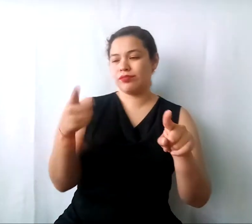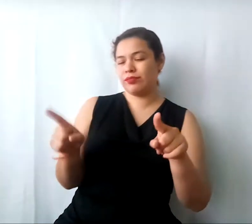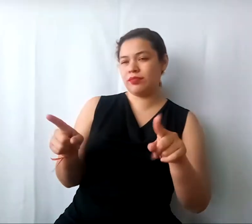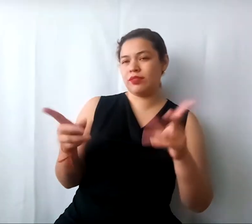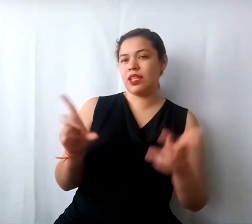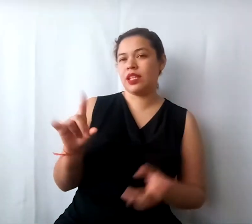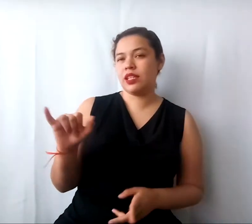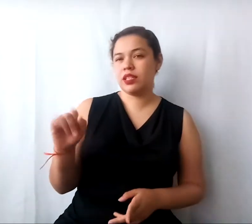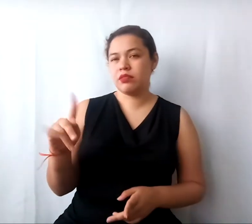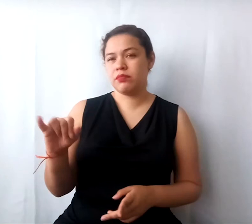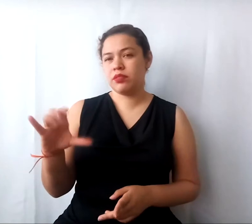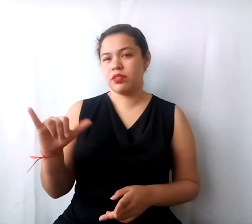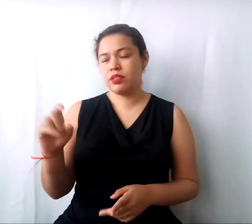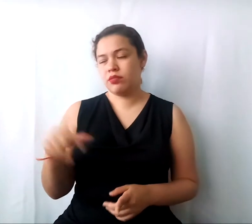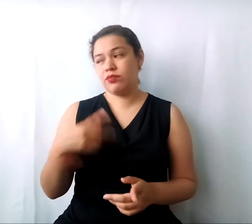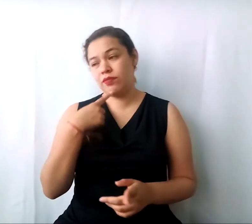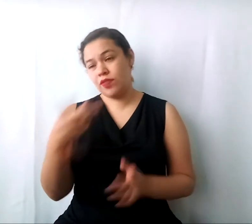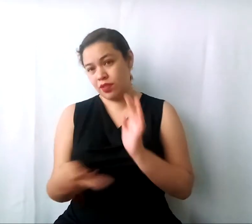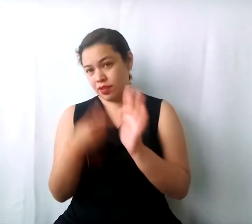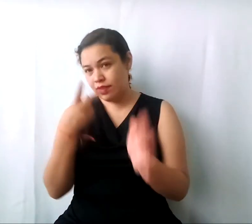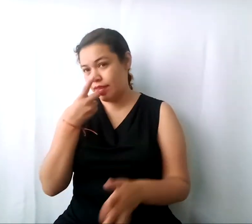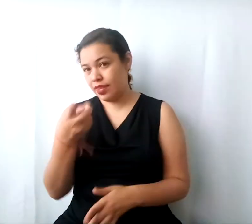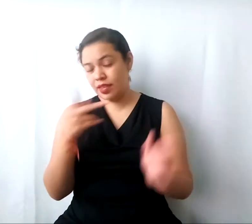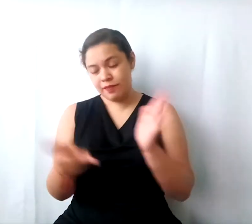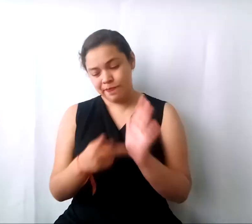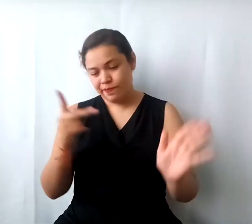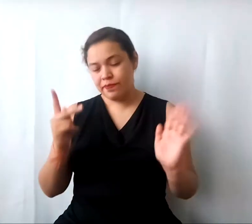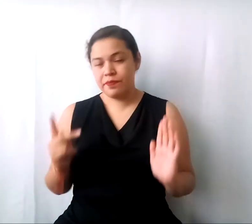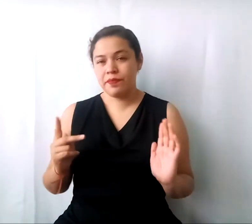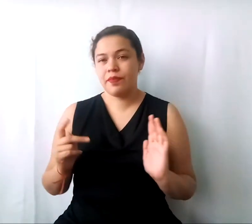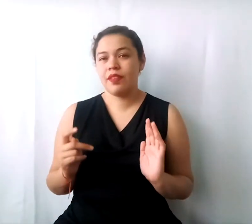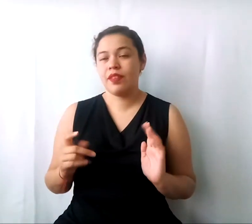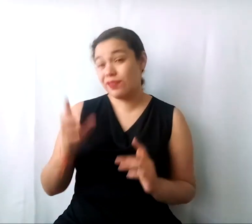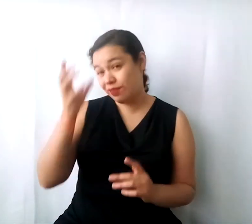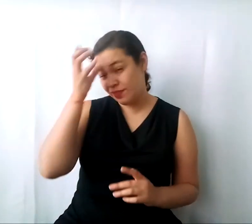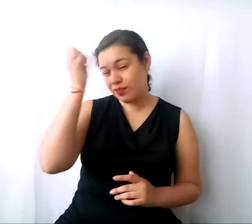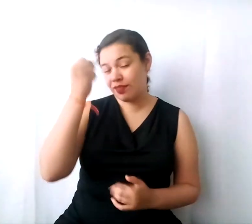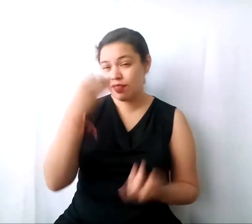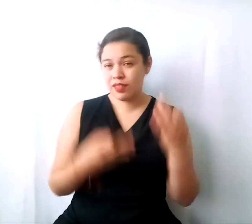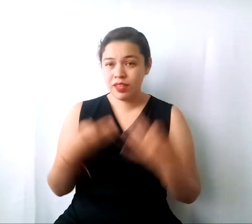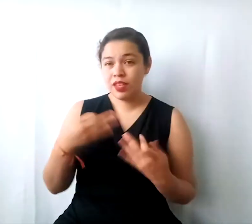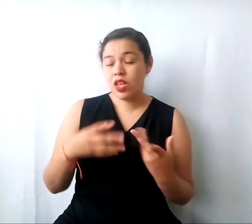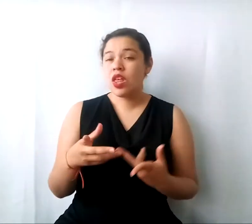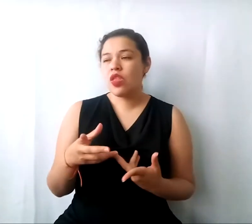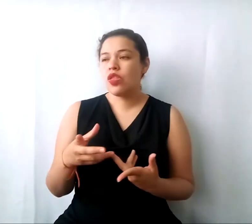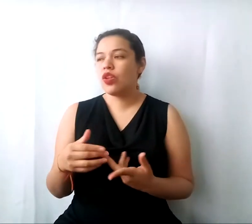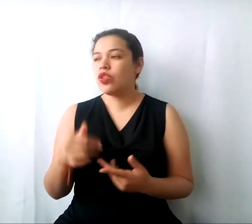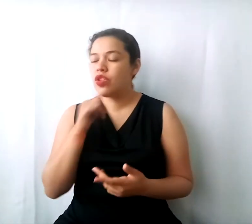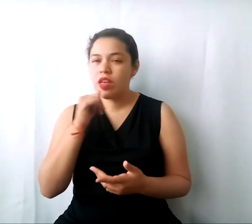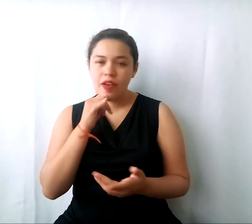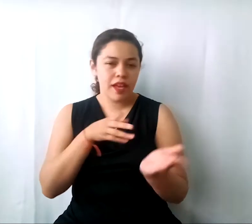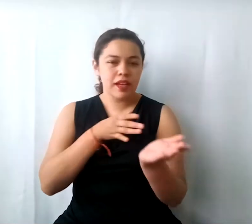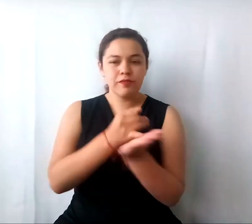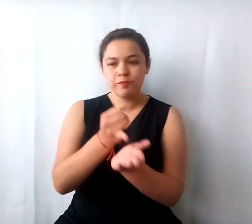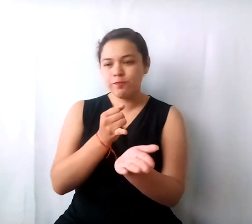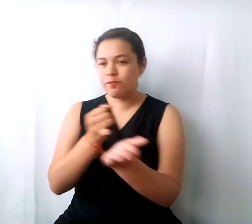repito, es un concepto jurídico que no está definido. No está definido y por eso todo el